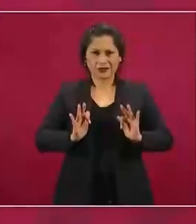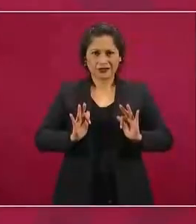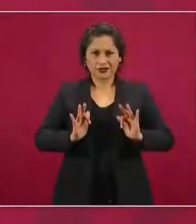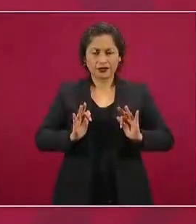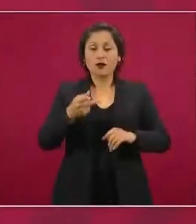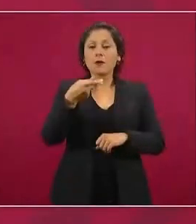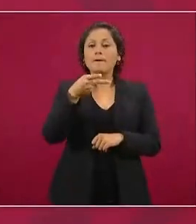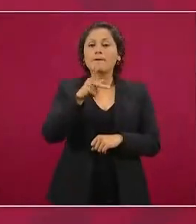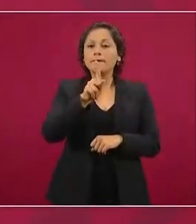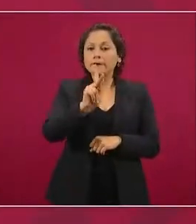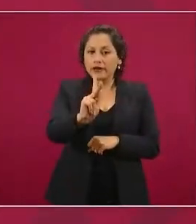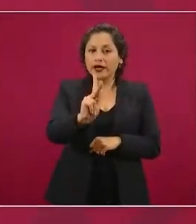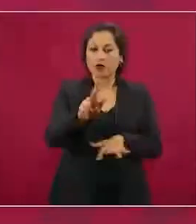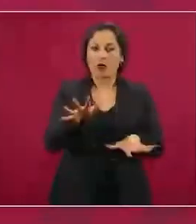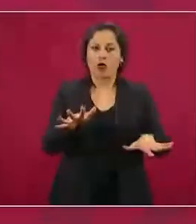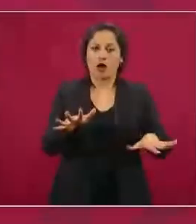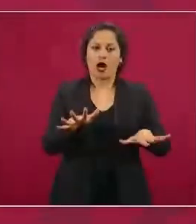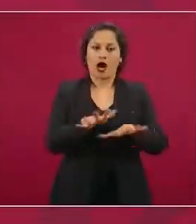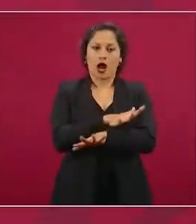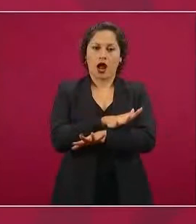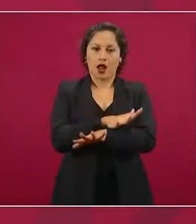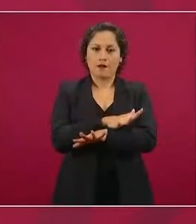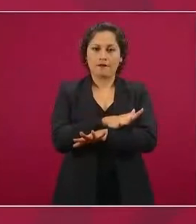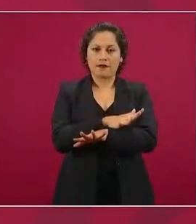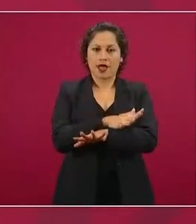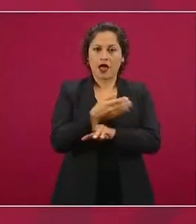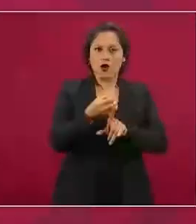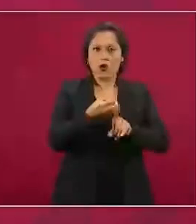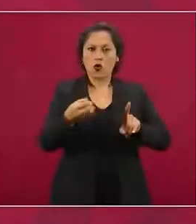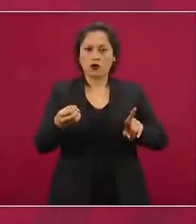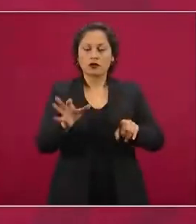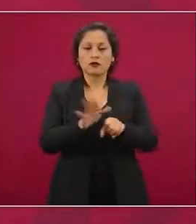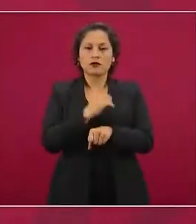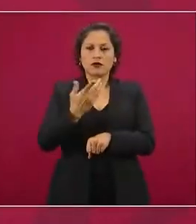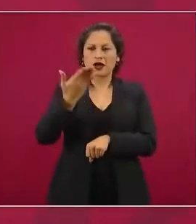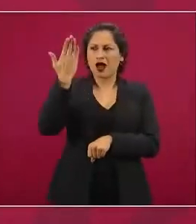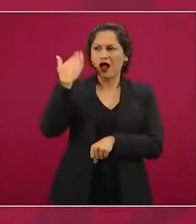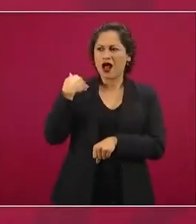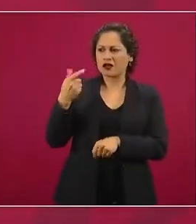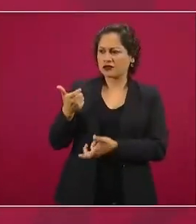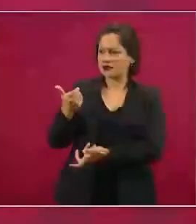el manejo descontrolado de estos fondos.